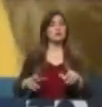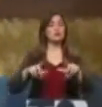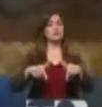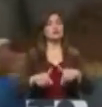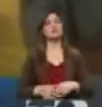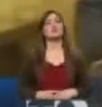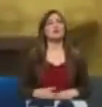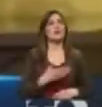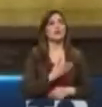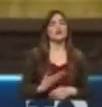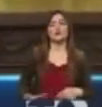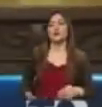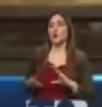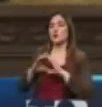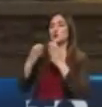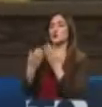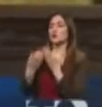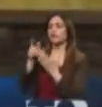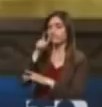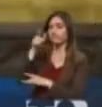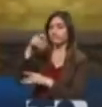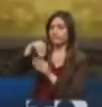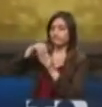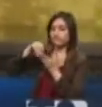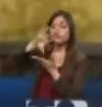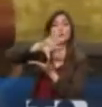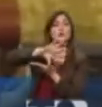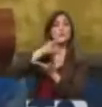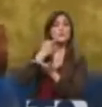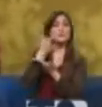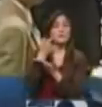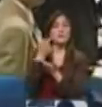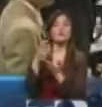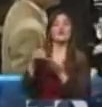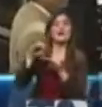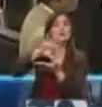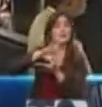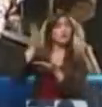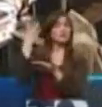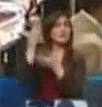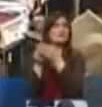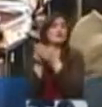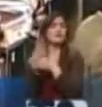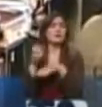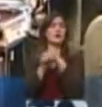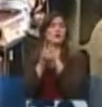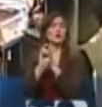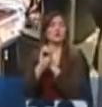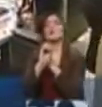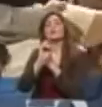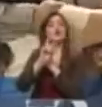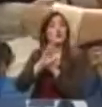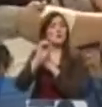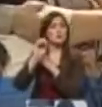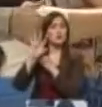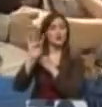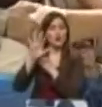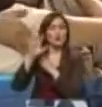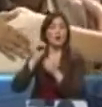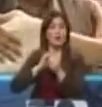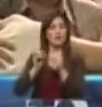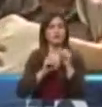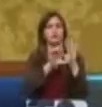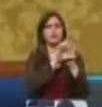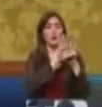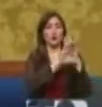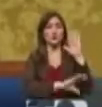Según la presidenta de la Comisión de Fiscalización, María José Carrión, la Asamblea Constituyente de Montecristi cristalizó el anhelo de recuperar